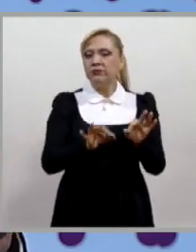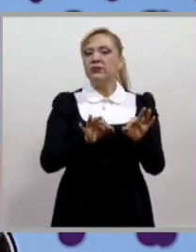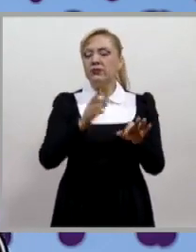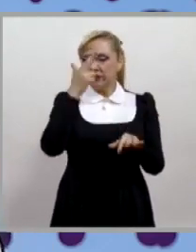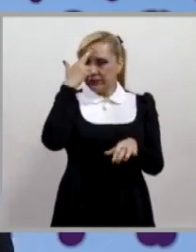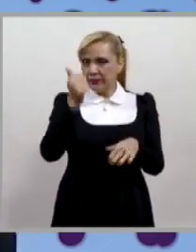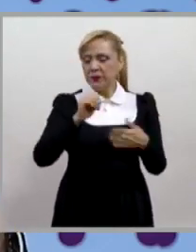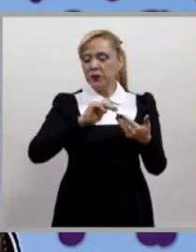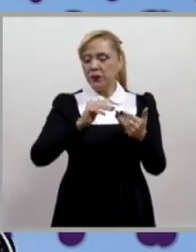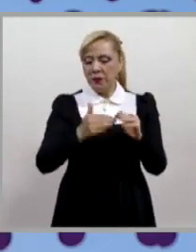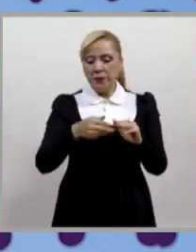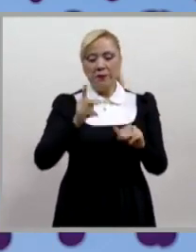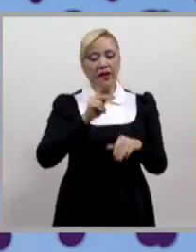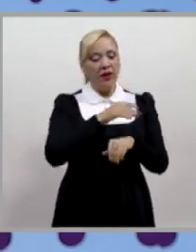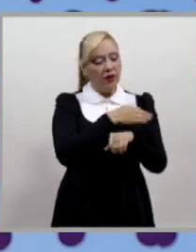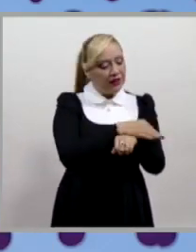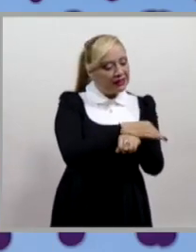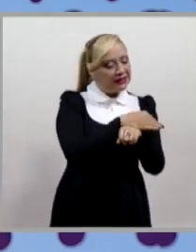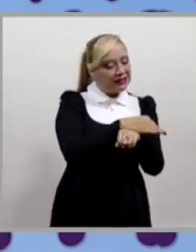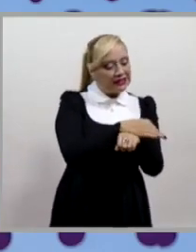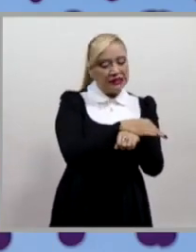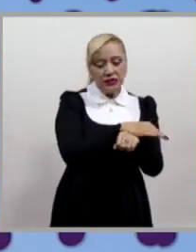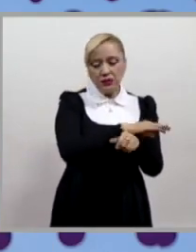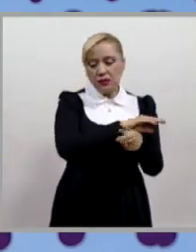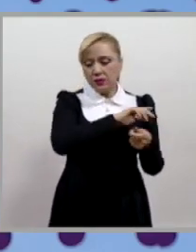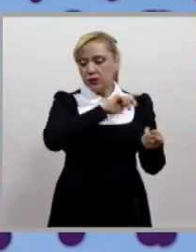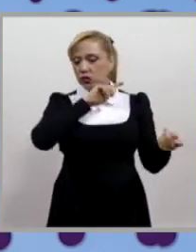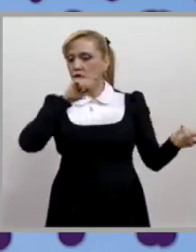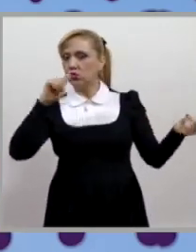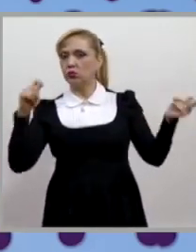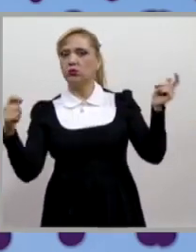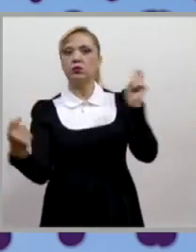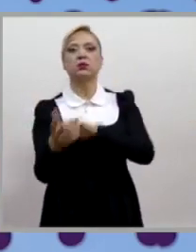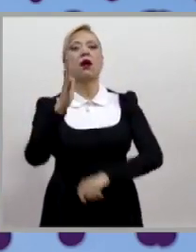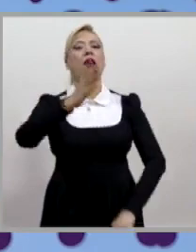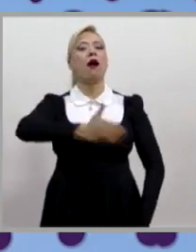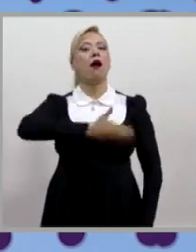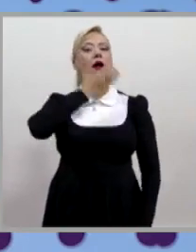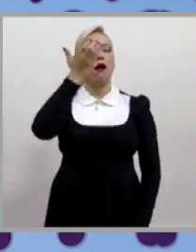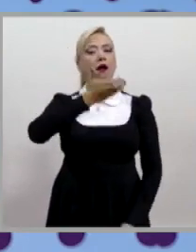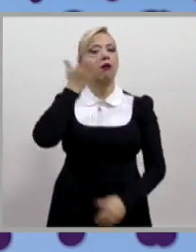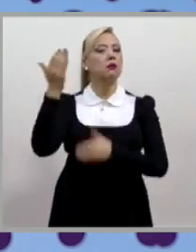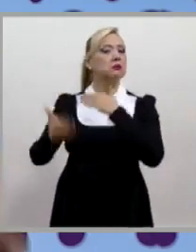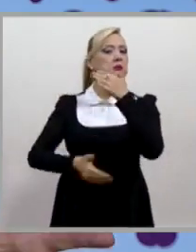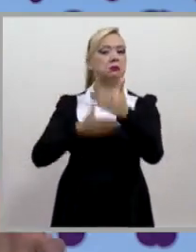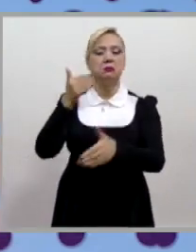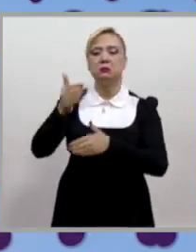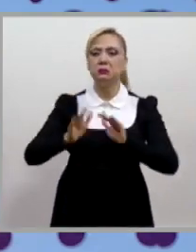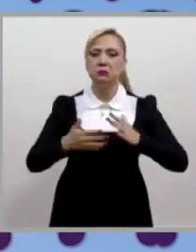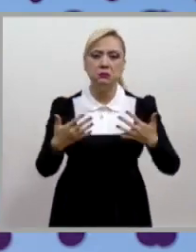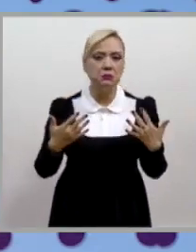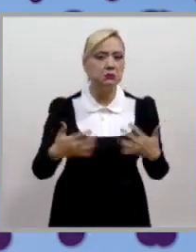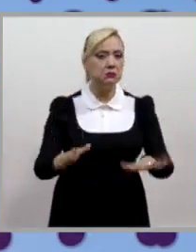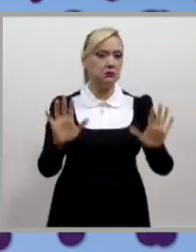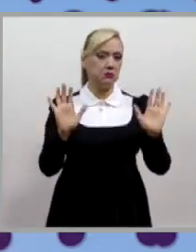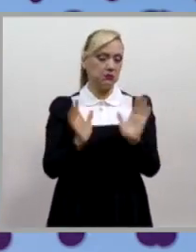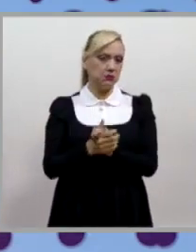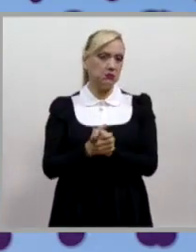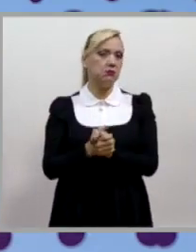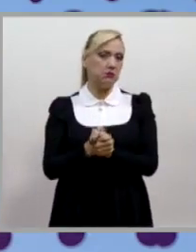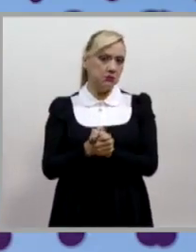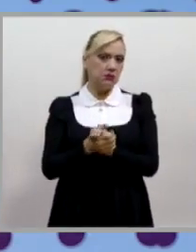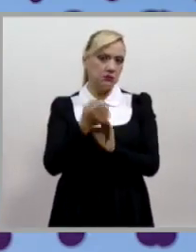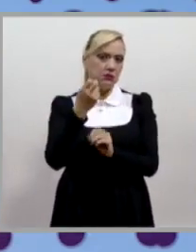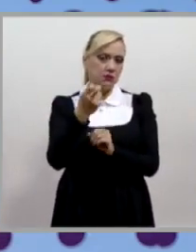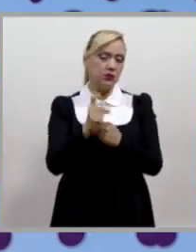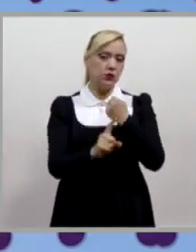transitorias mientras inciden en la realidad de la sociedad, ¿no? Entonces, bueno, creo que sí hay avances muy importantes como país, como Poder Judicial de la Federación. Creo